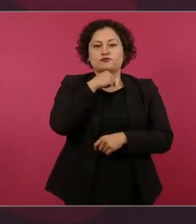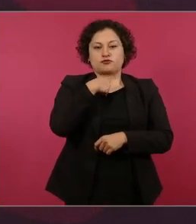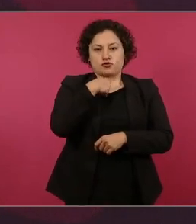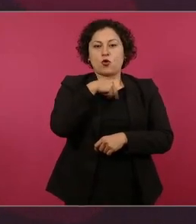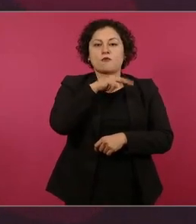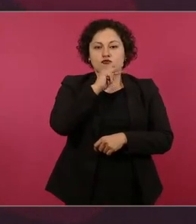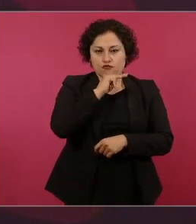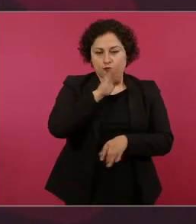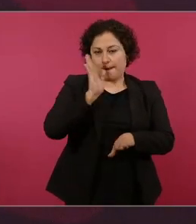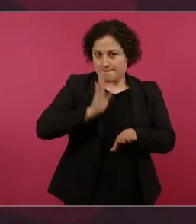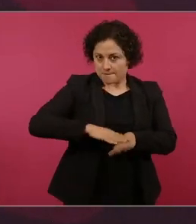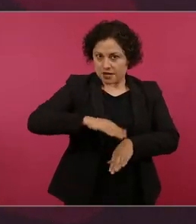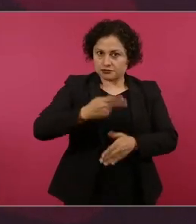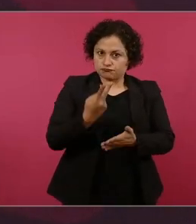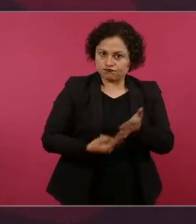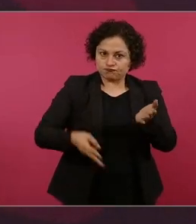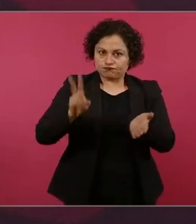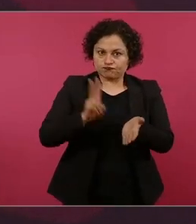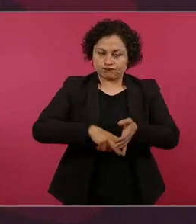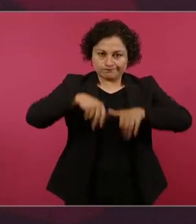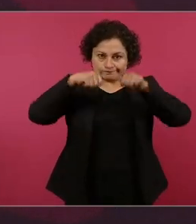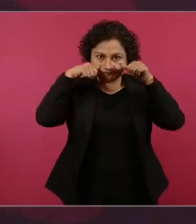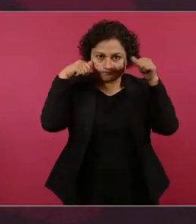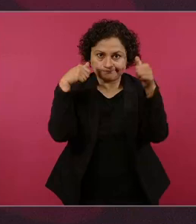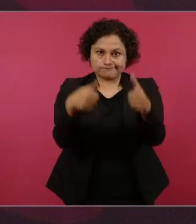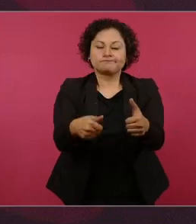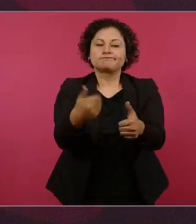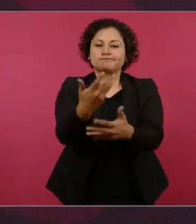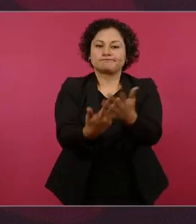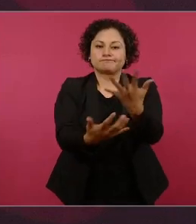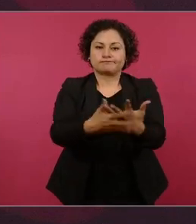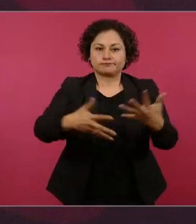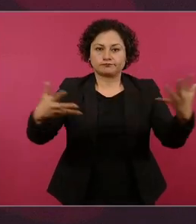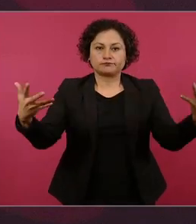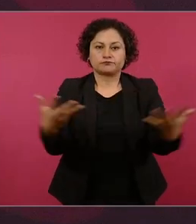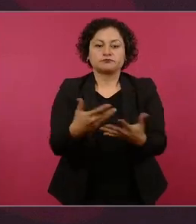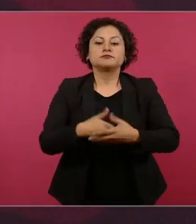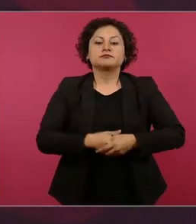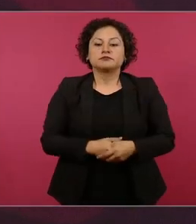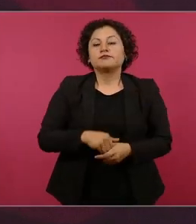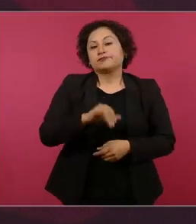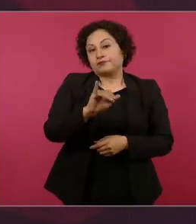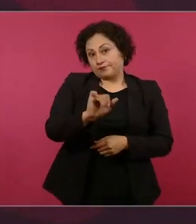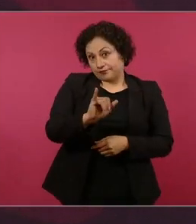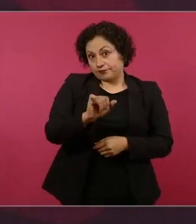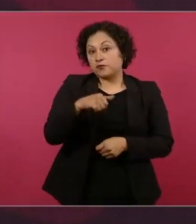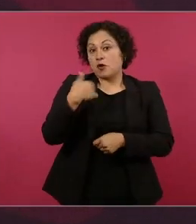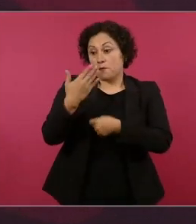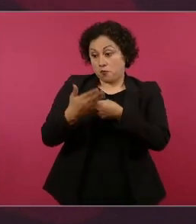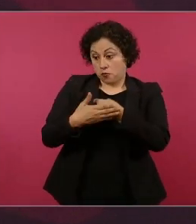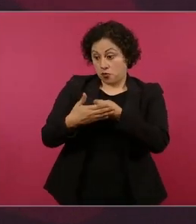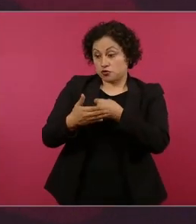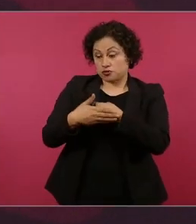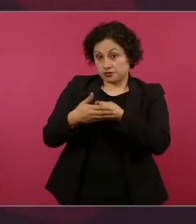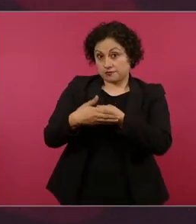ocupar este vamos ahora que el fin de semana y una de las obras que vamos a